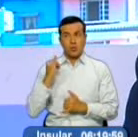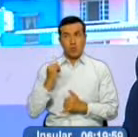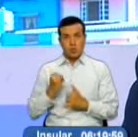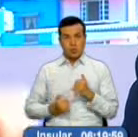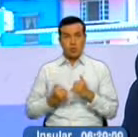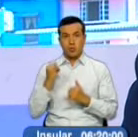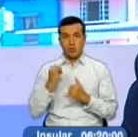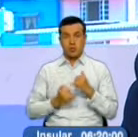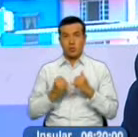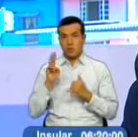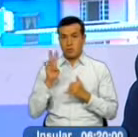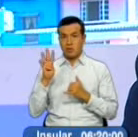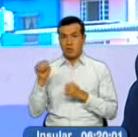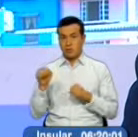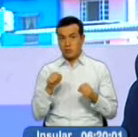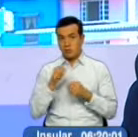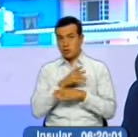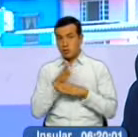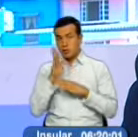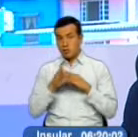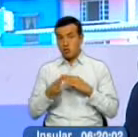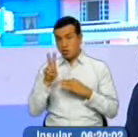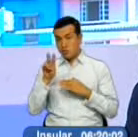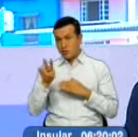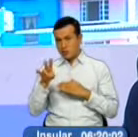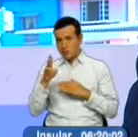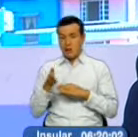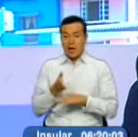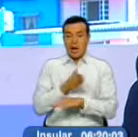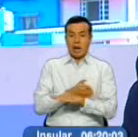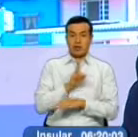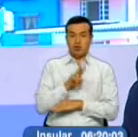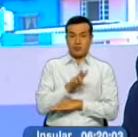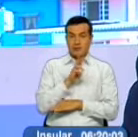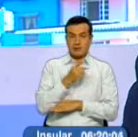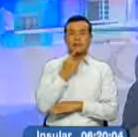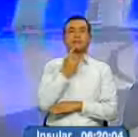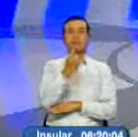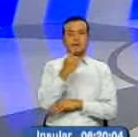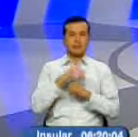seguramente el último, el 24 de mayo, como es lógico, él manifestó que uno de los